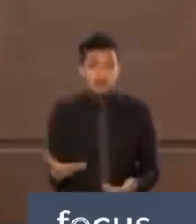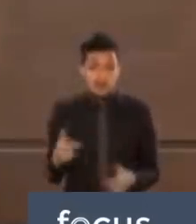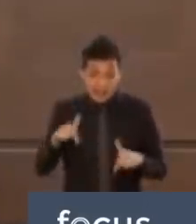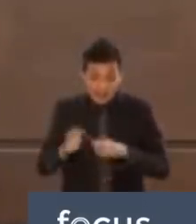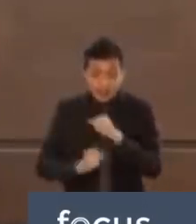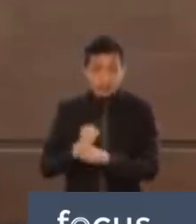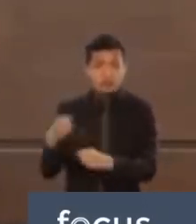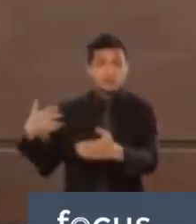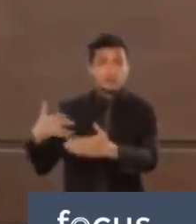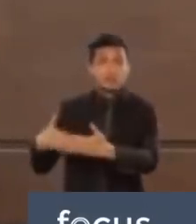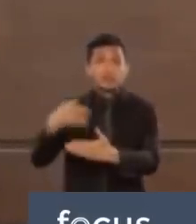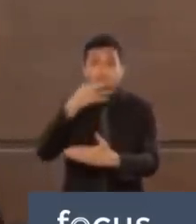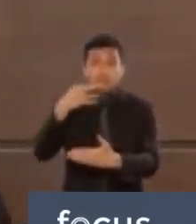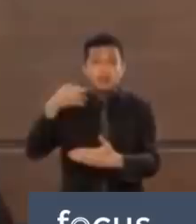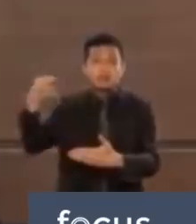corrido de este año.